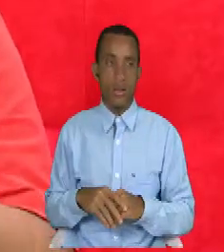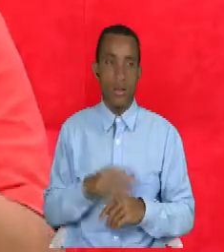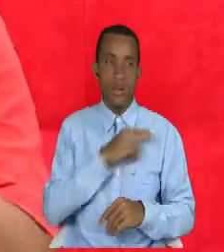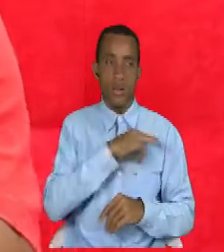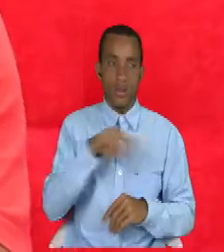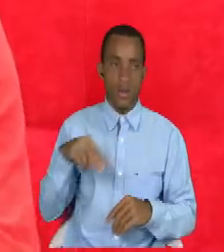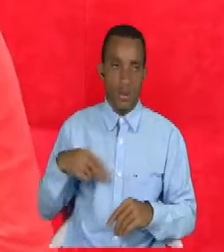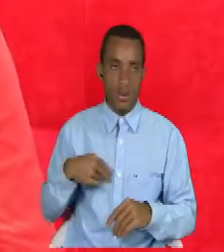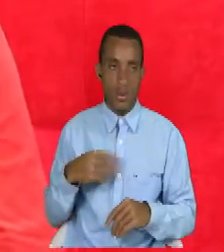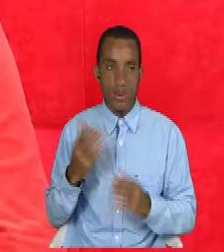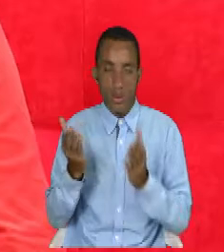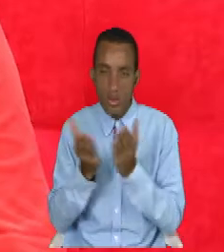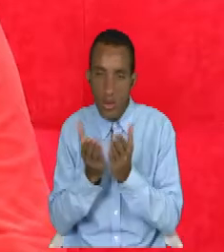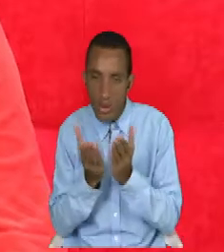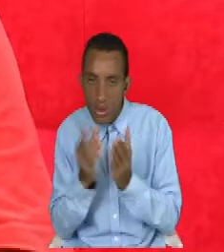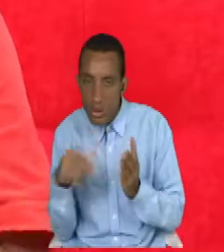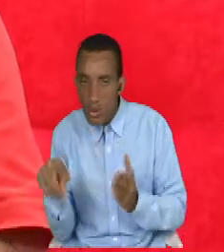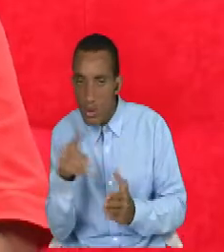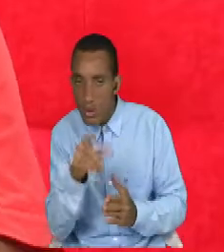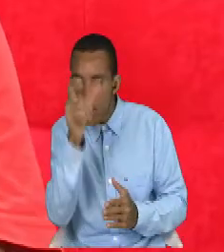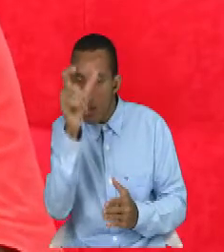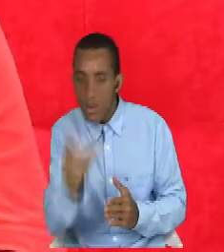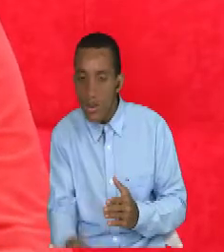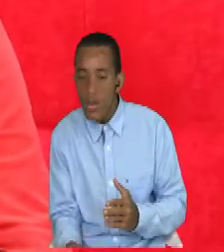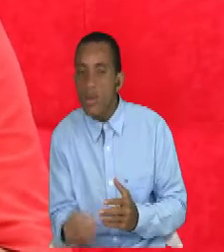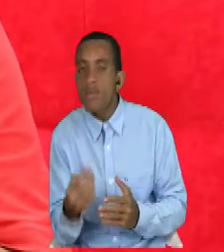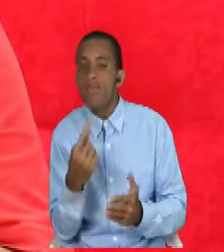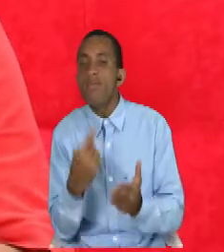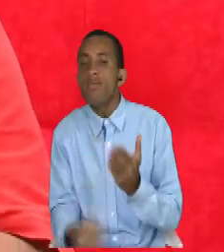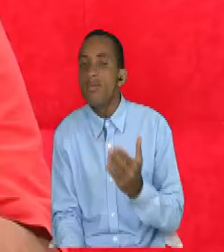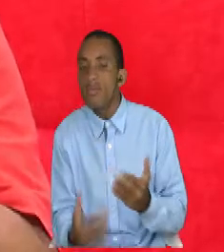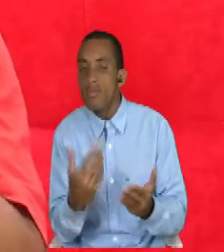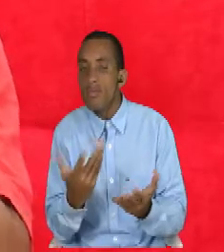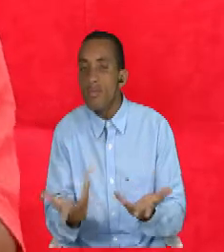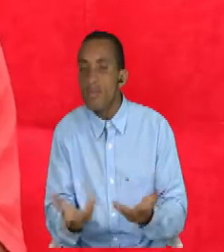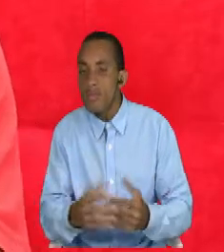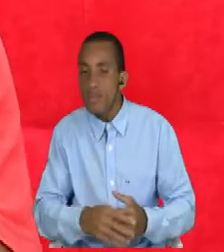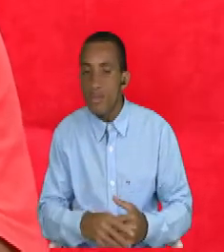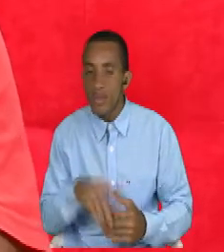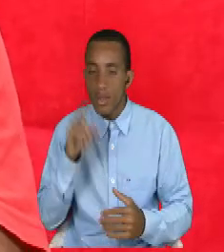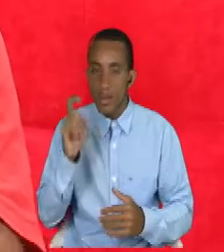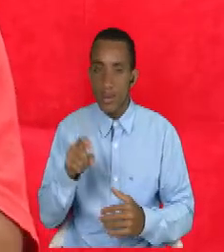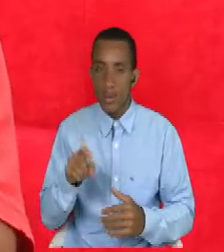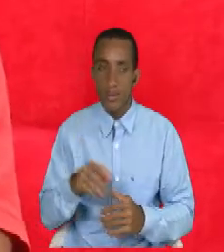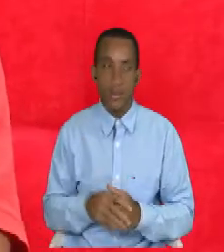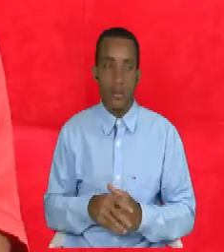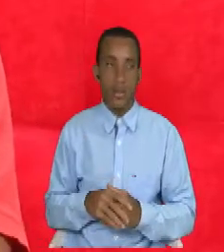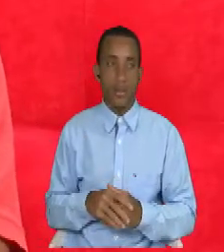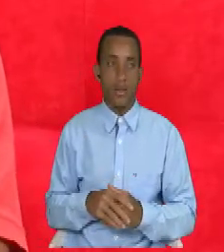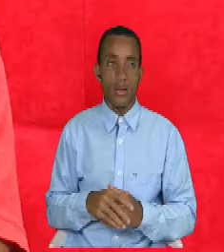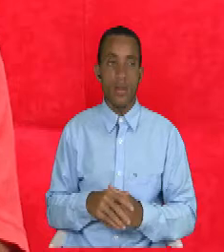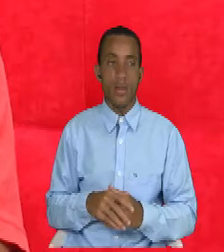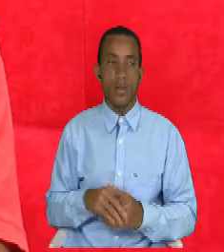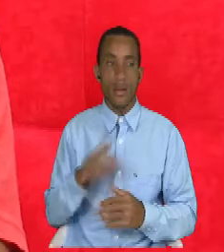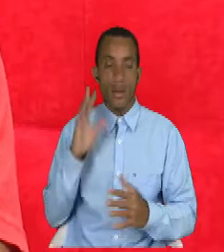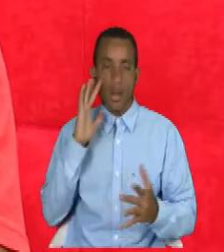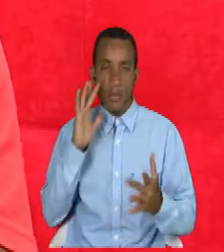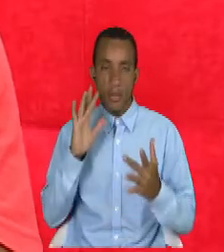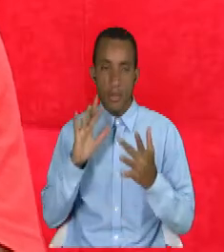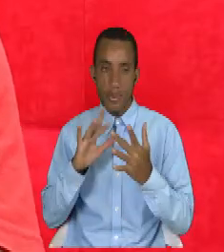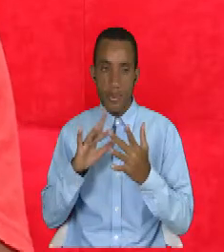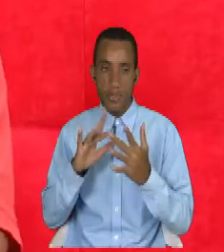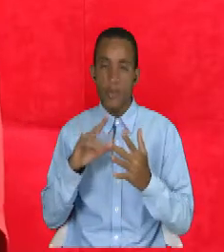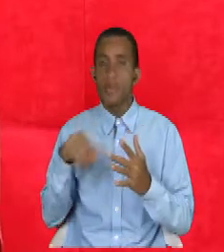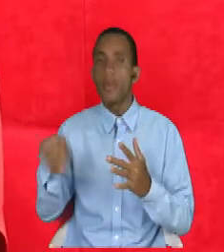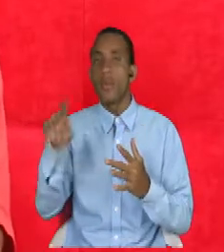estudiamos al cliente le decimos al cliente qué es lo que quiere y nosotros le planteamos una necesidad lo uno de acuerdo al público